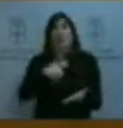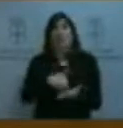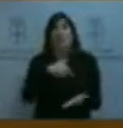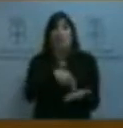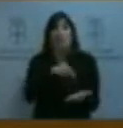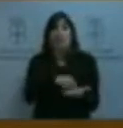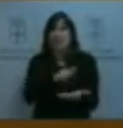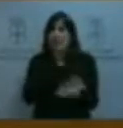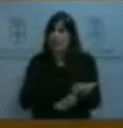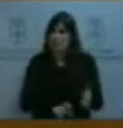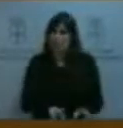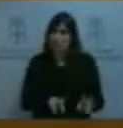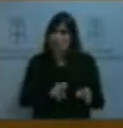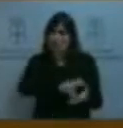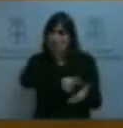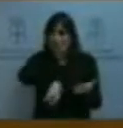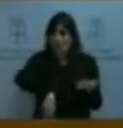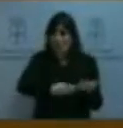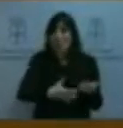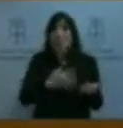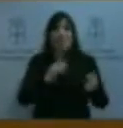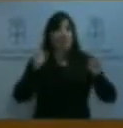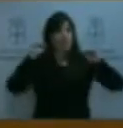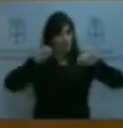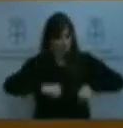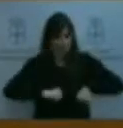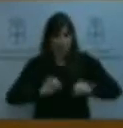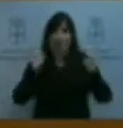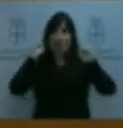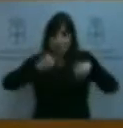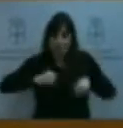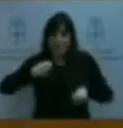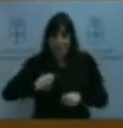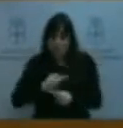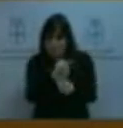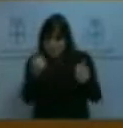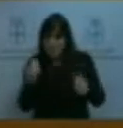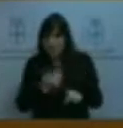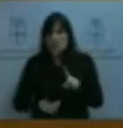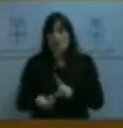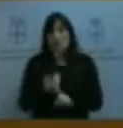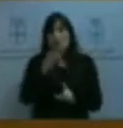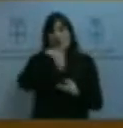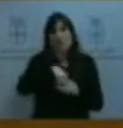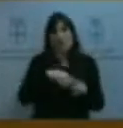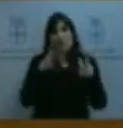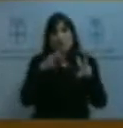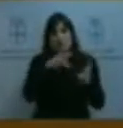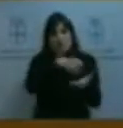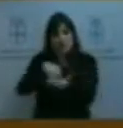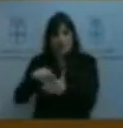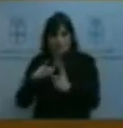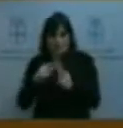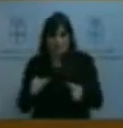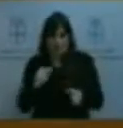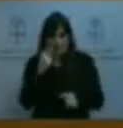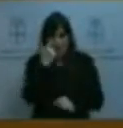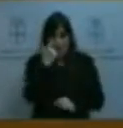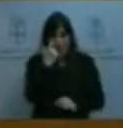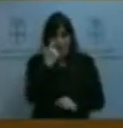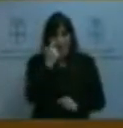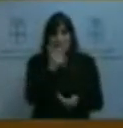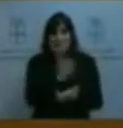mismo consenso que ellos habían alcanzado en el seno del Consejo de Comunidades Asturianas. El texto venía con ese apoyo,